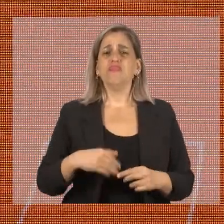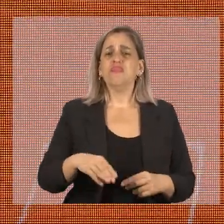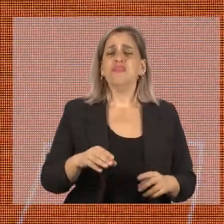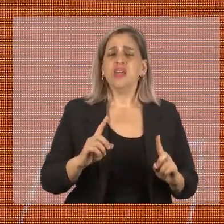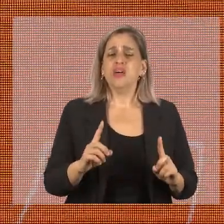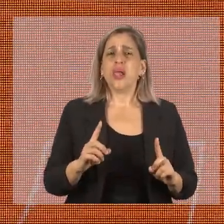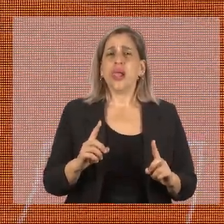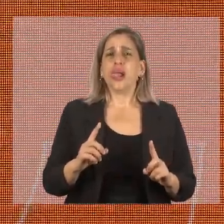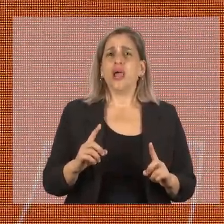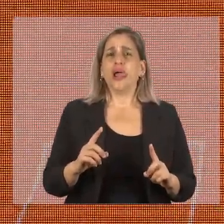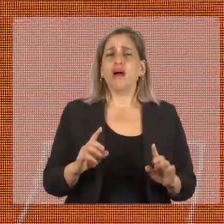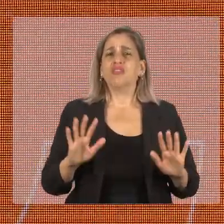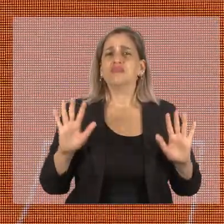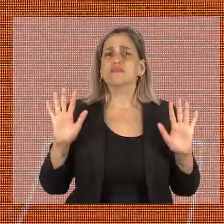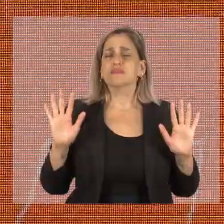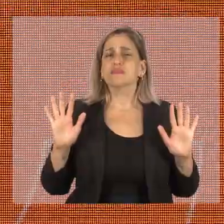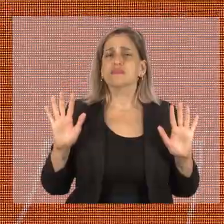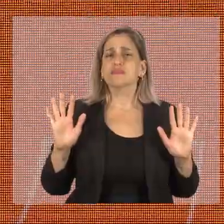Capaz que el que donde